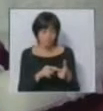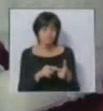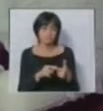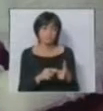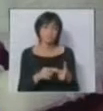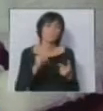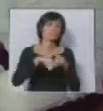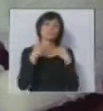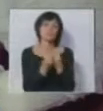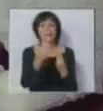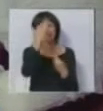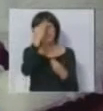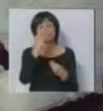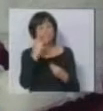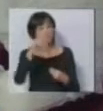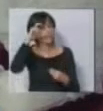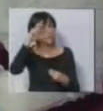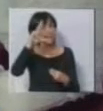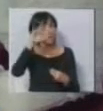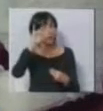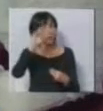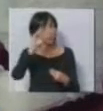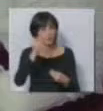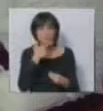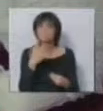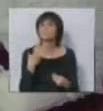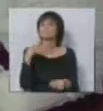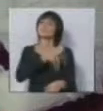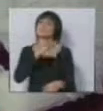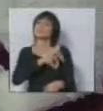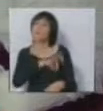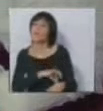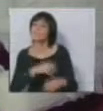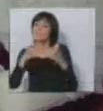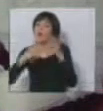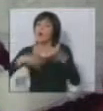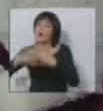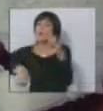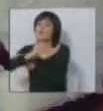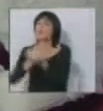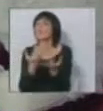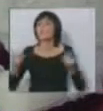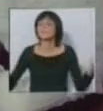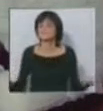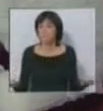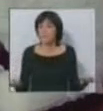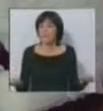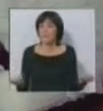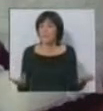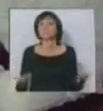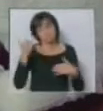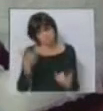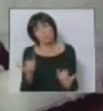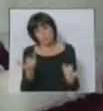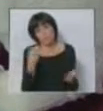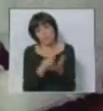12, 15.000 euros, vamos a redondear. Ponele, sí. ¿Cuánto 150. Gana Mauro Icardi por mes jugando para el Inter de Milán? Y debe ganar algún billete, ¿no? ¿Algún billete? Tiene para